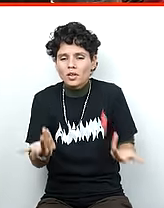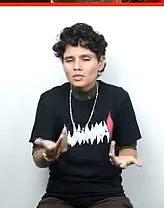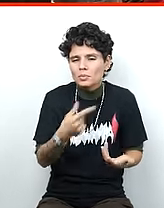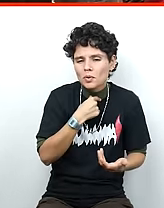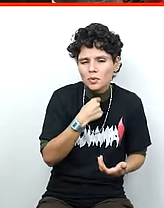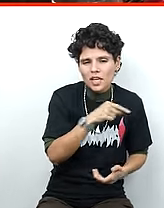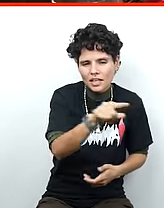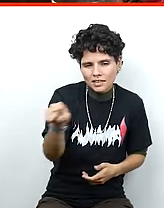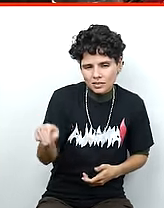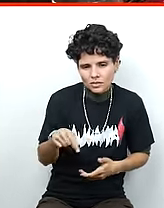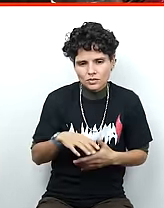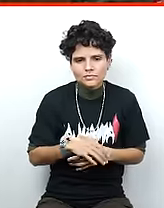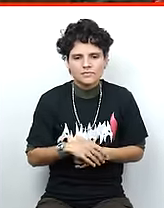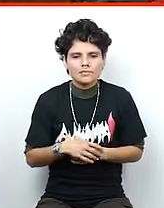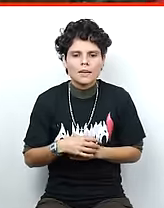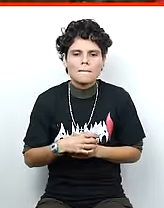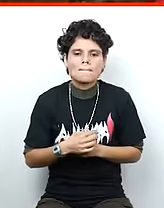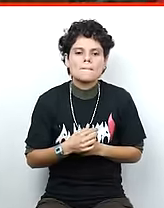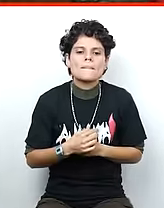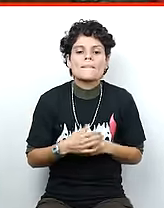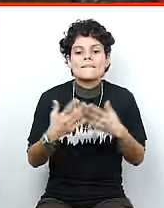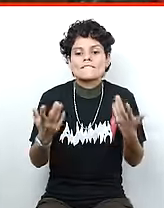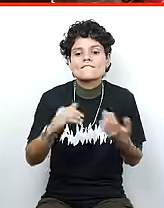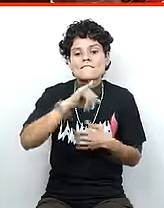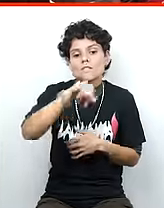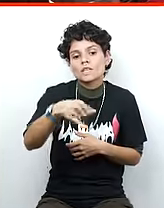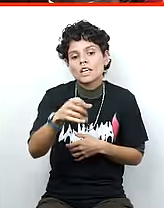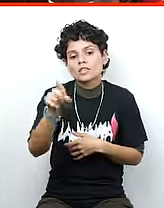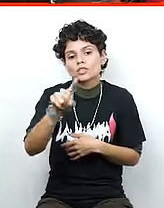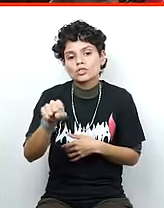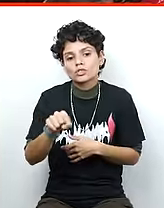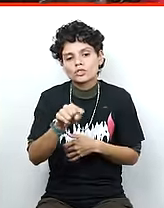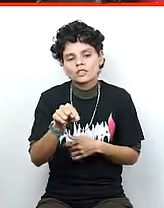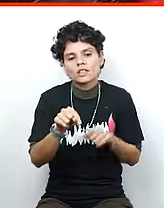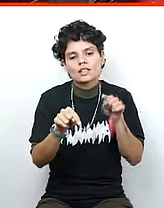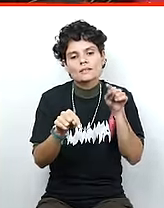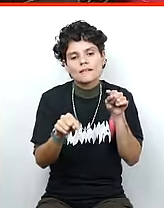me gustan estos culos. Ya, entonces, Juliano Sosa, aquí,